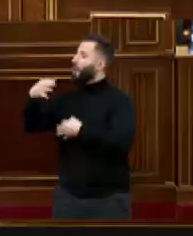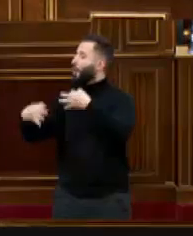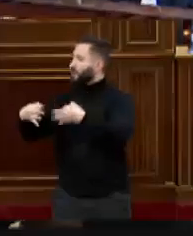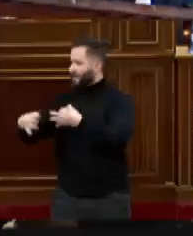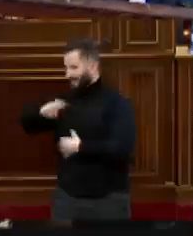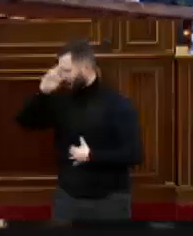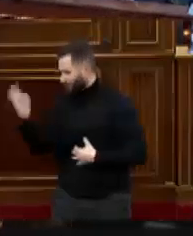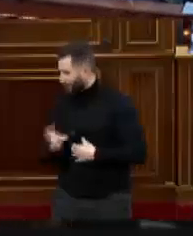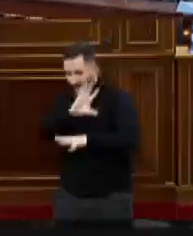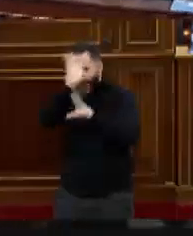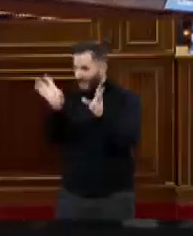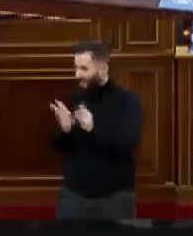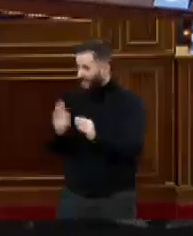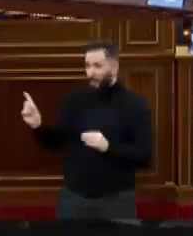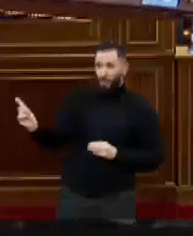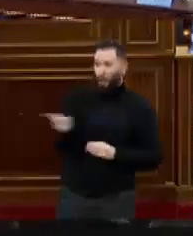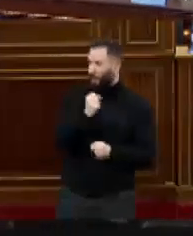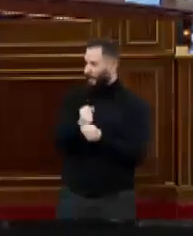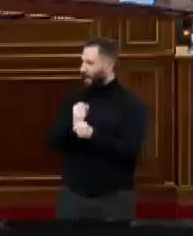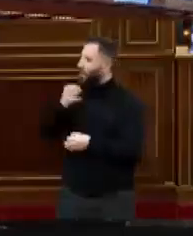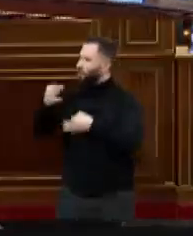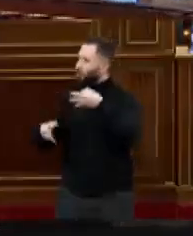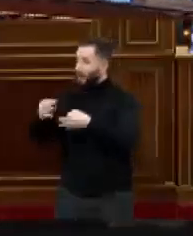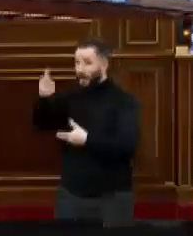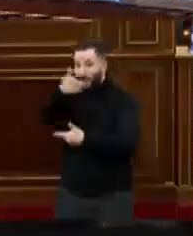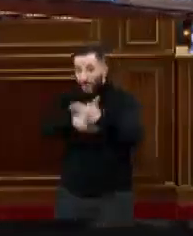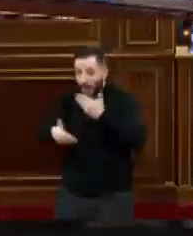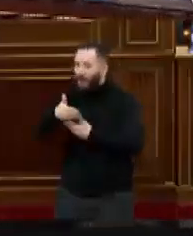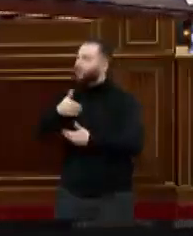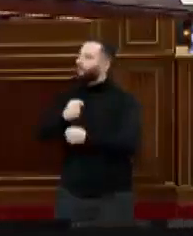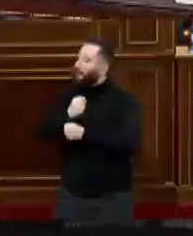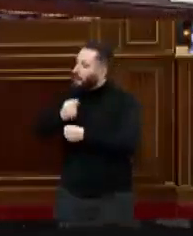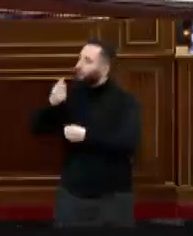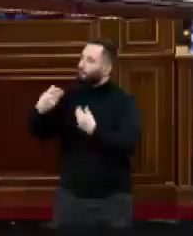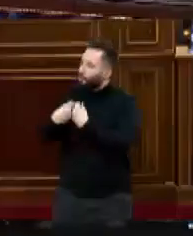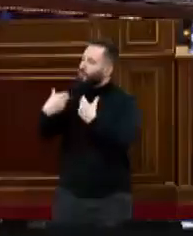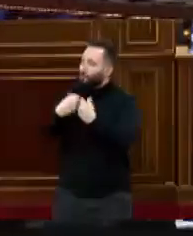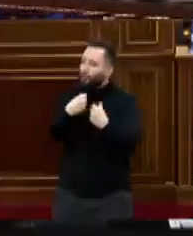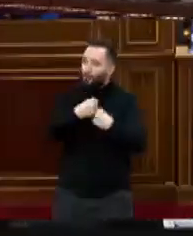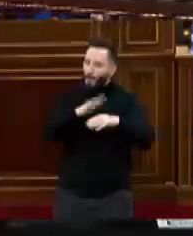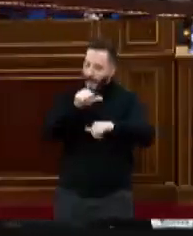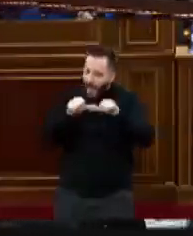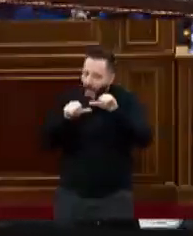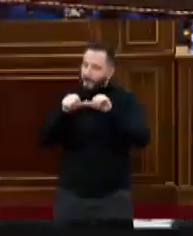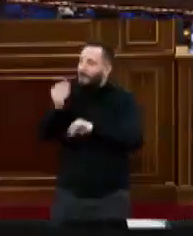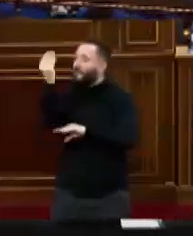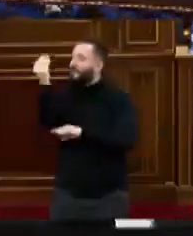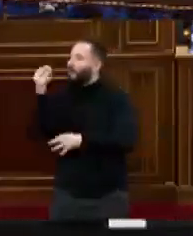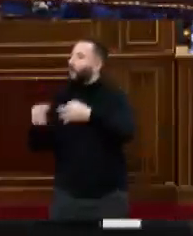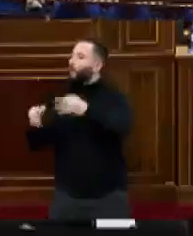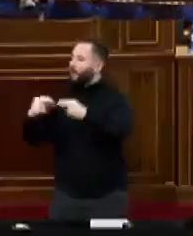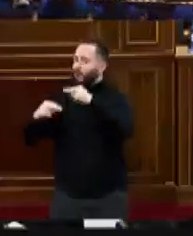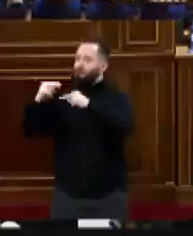de todos los operadores jurídicos no como todos se ponen a trabajar cada uno en su ámbito para ir construyendo esas figuras jurídicas pero